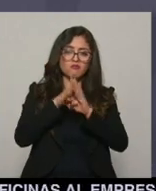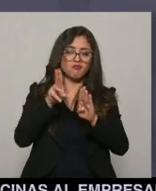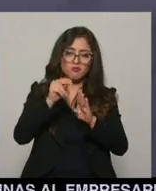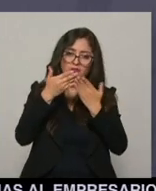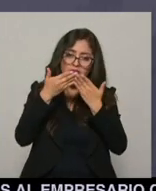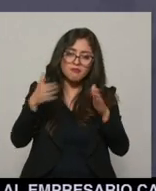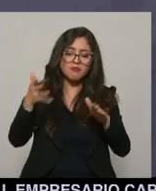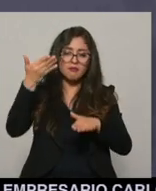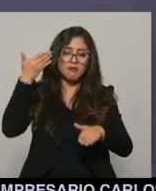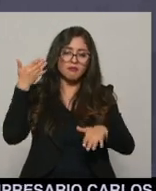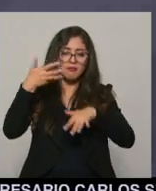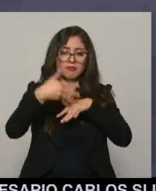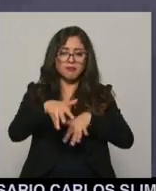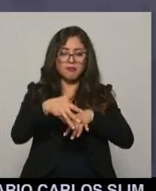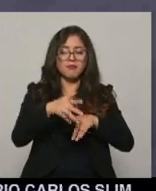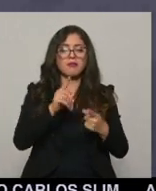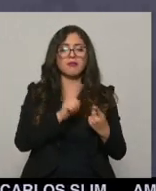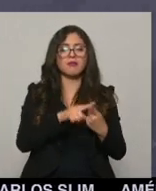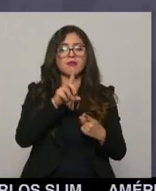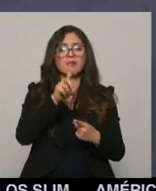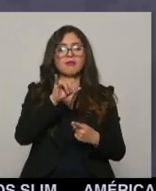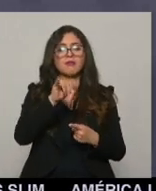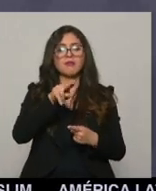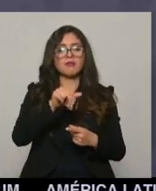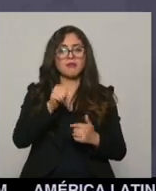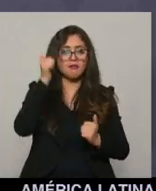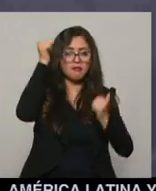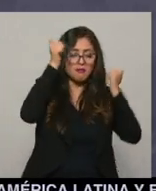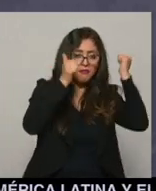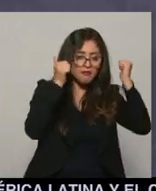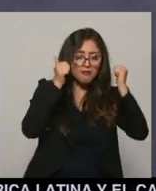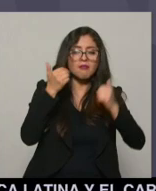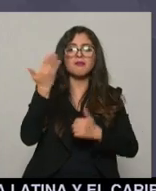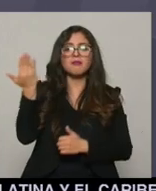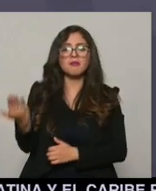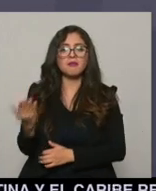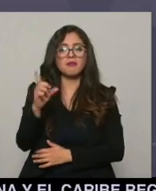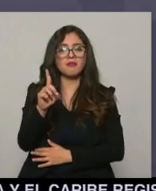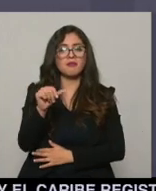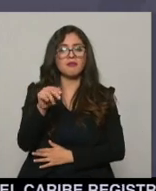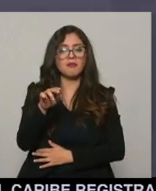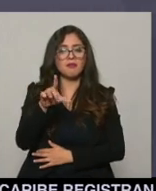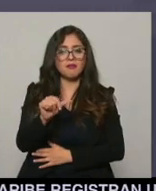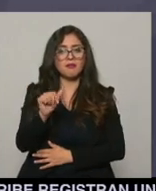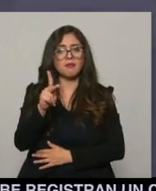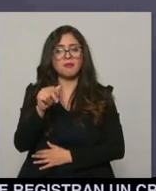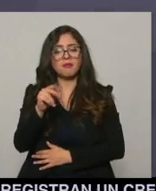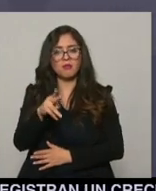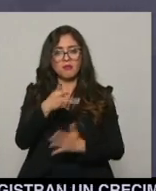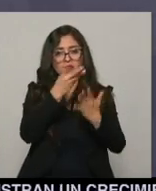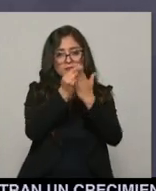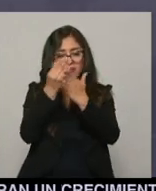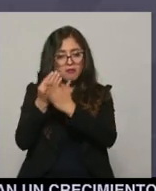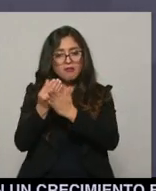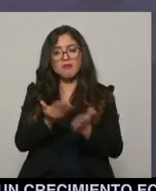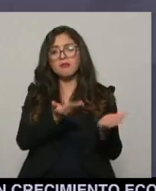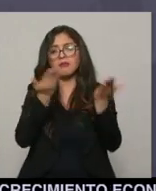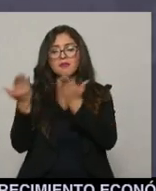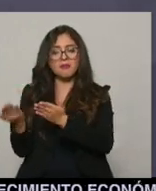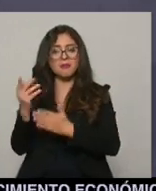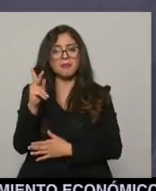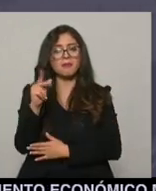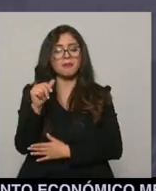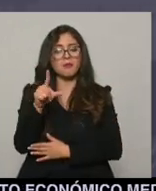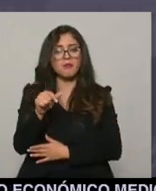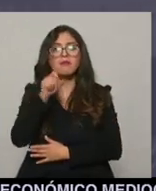gracias a Dina Esparza, arqueóloga. Gracias. A Daniela Pascual, restauradora, y a Paula Rosales,